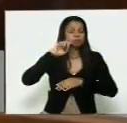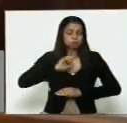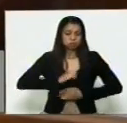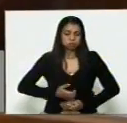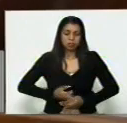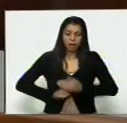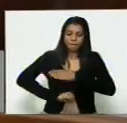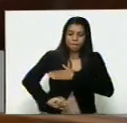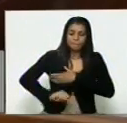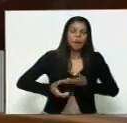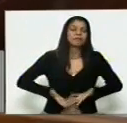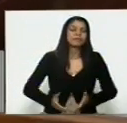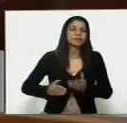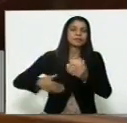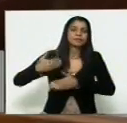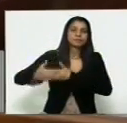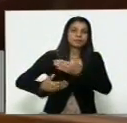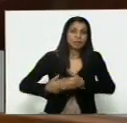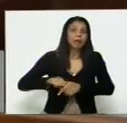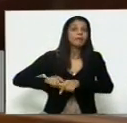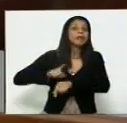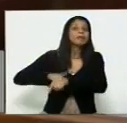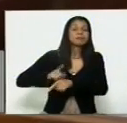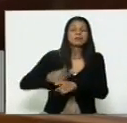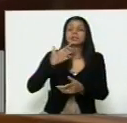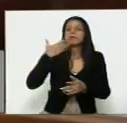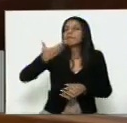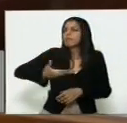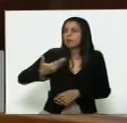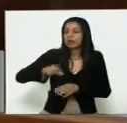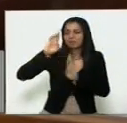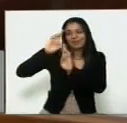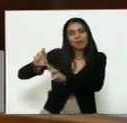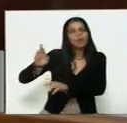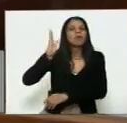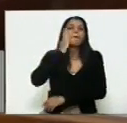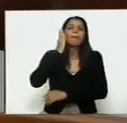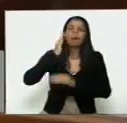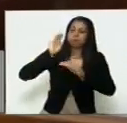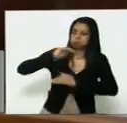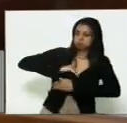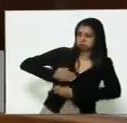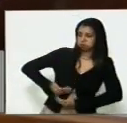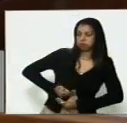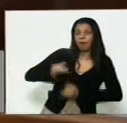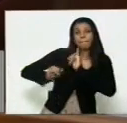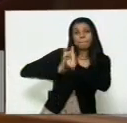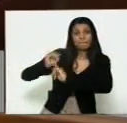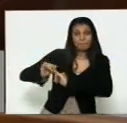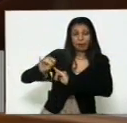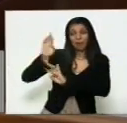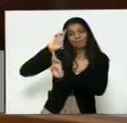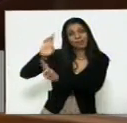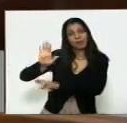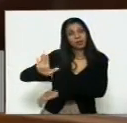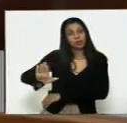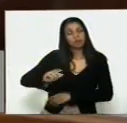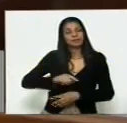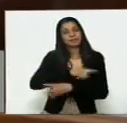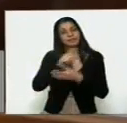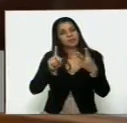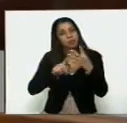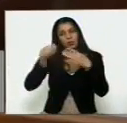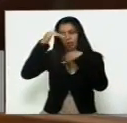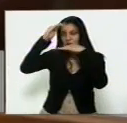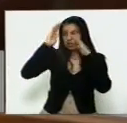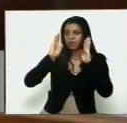y posparto, debe prevalecer el respeto a los procesos fisiológicos de las mujeres y los recién nacidos o recién nacidas. 4.